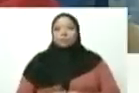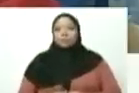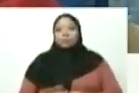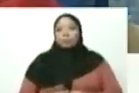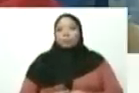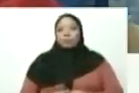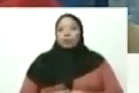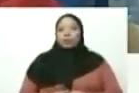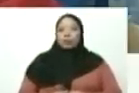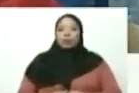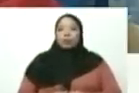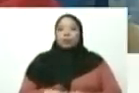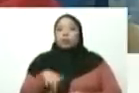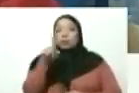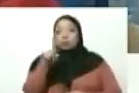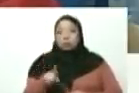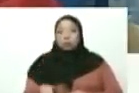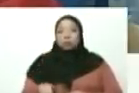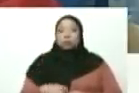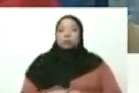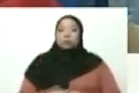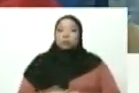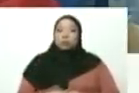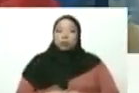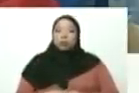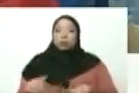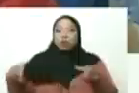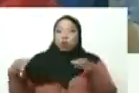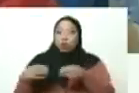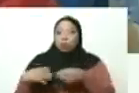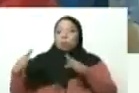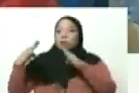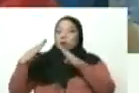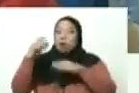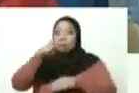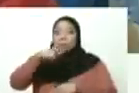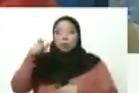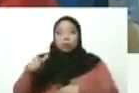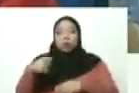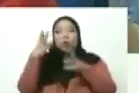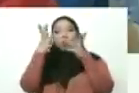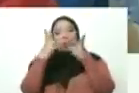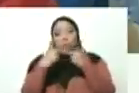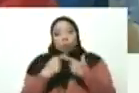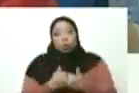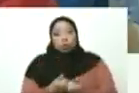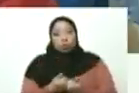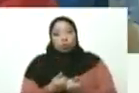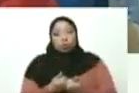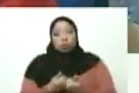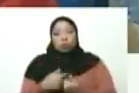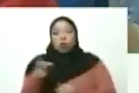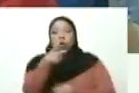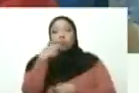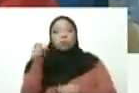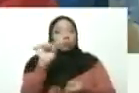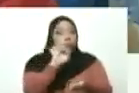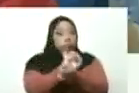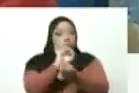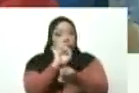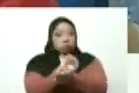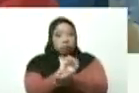ha llevado halla asilado refugiado a numerosos prófugos de la justicia por